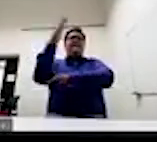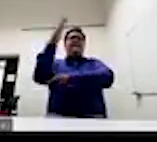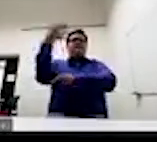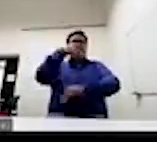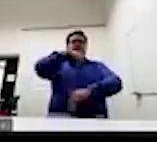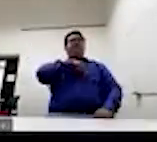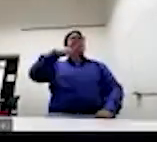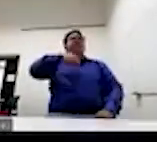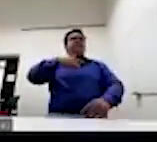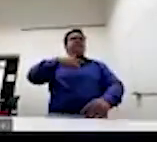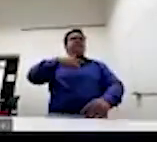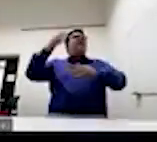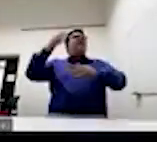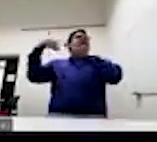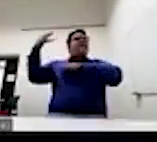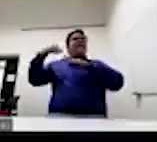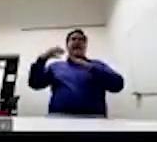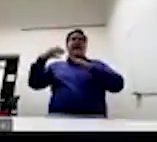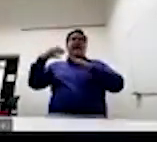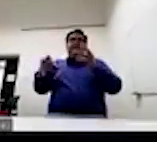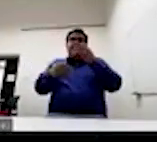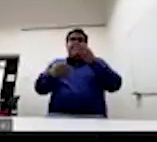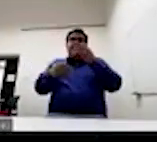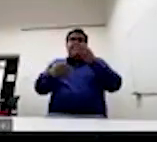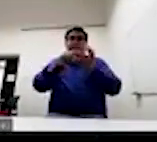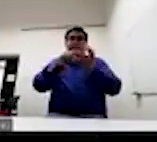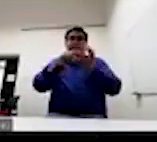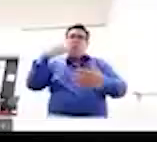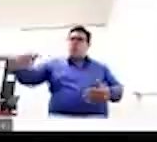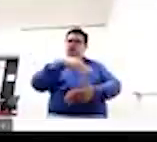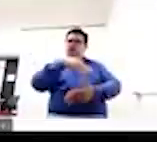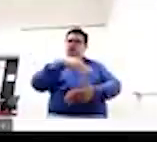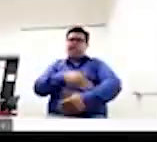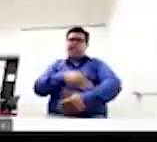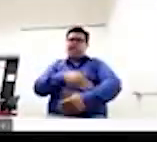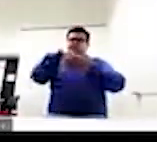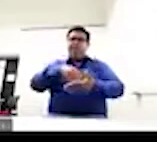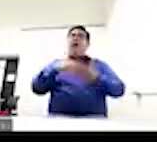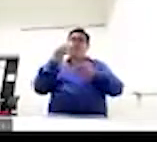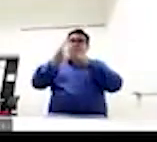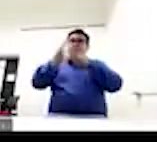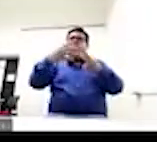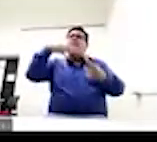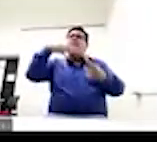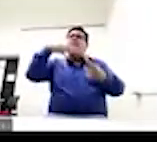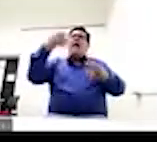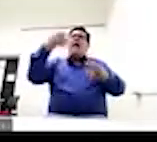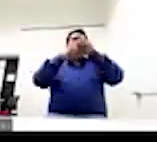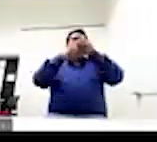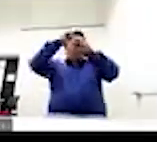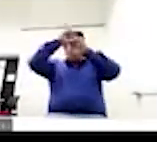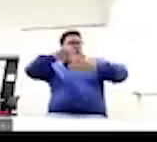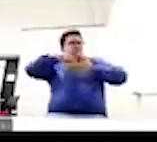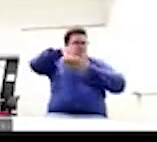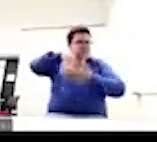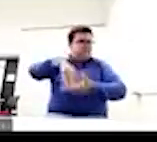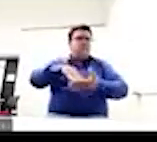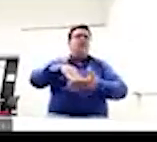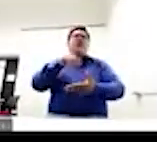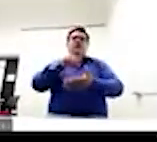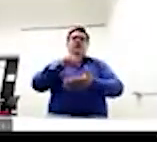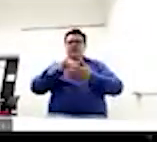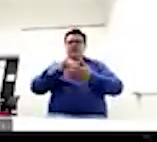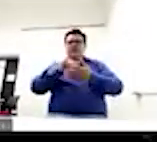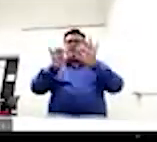como mujeres en el mundo real y el imaginario, también pongo sobre la mesa en la serie de Las Niñas la desigualdad entre